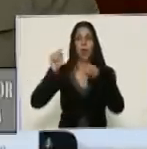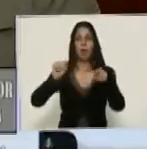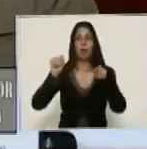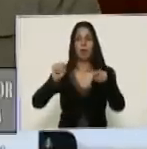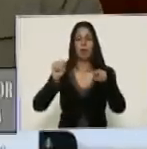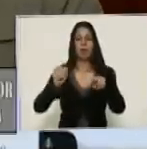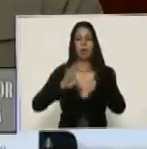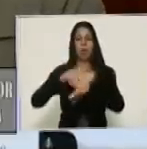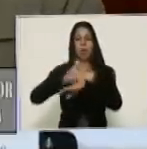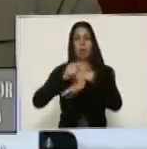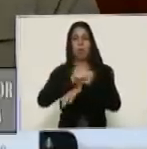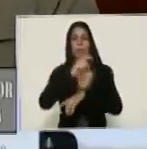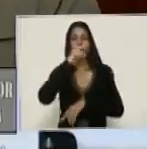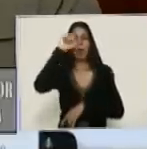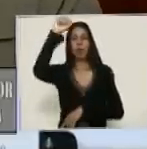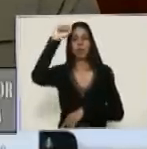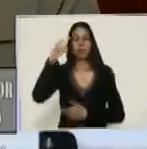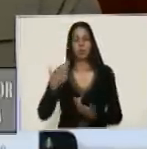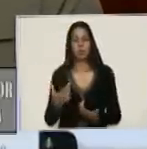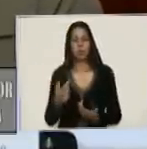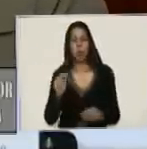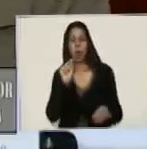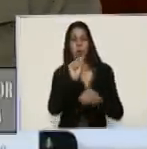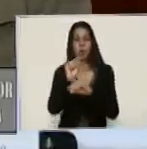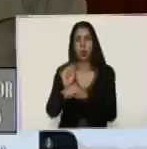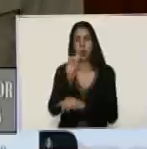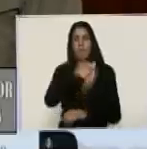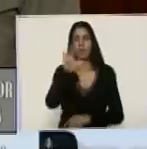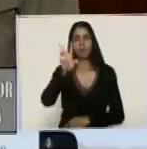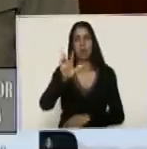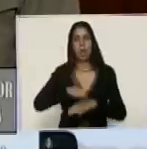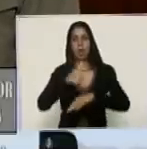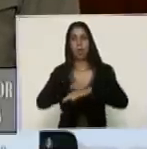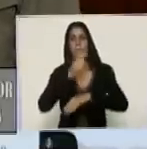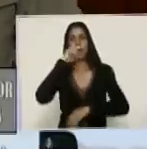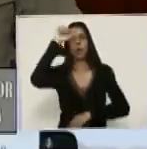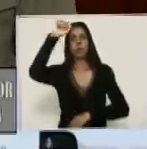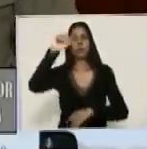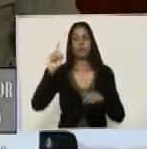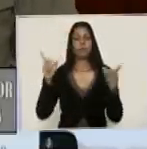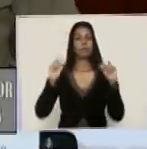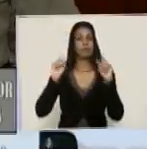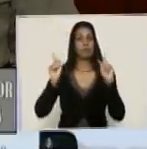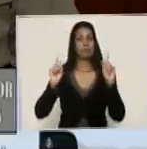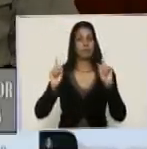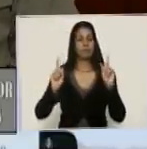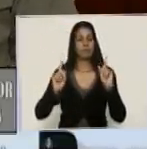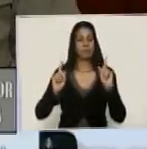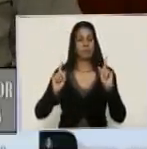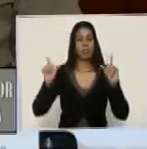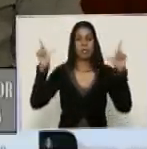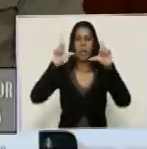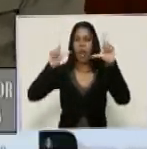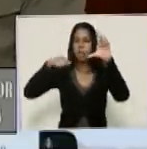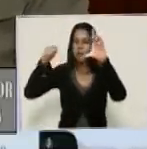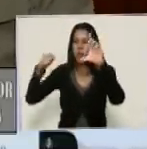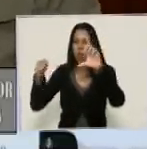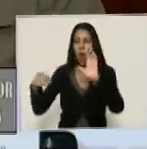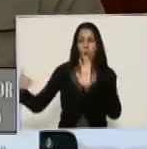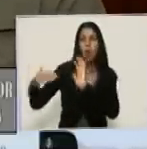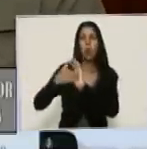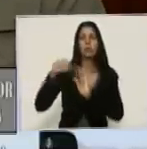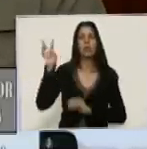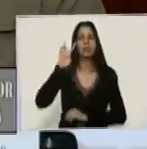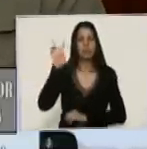culpa de Maduro. Los ataques contra esa gente es culpa de Maduro. No. Es una gran campaña contra nuestra gente y contra nuestro pueblo.